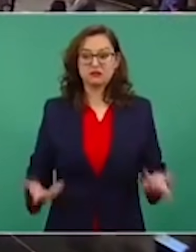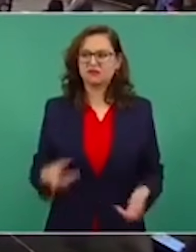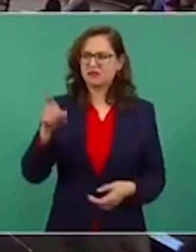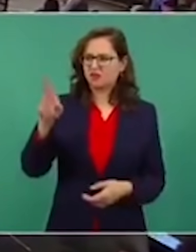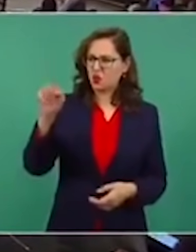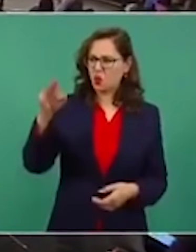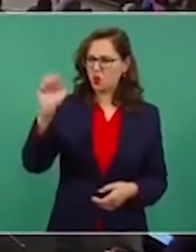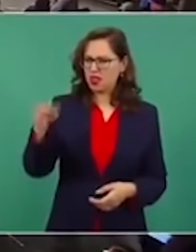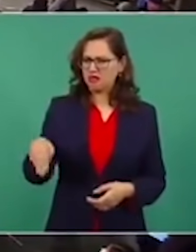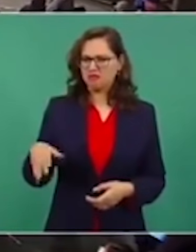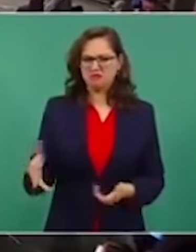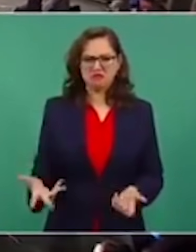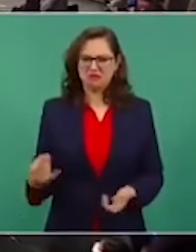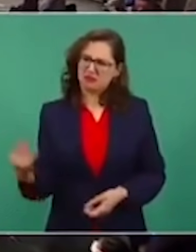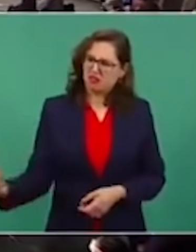individualista,